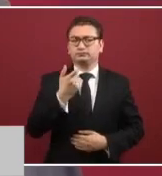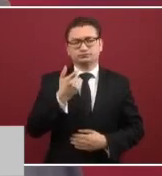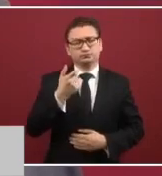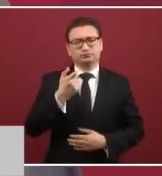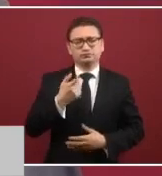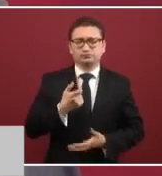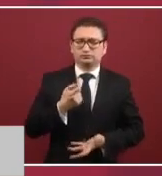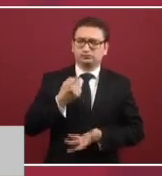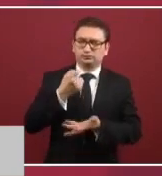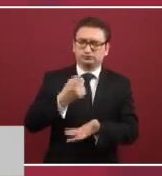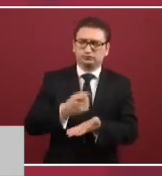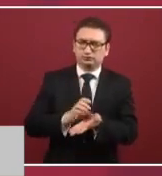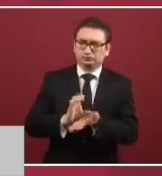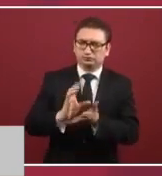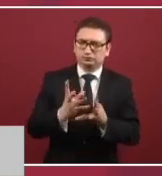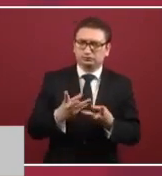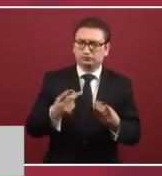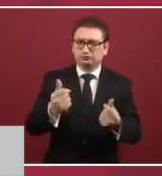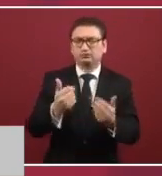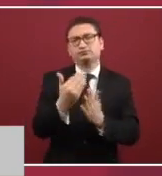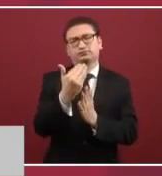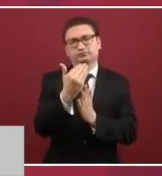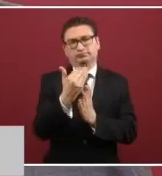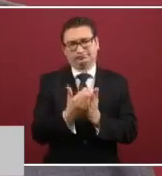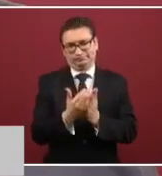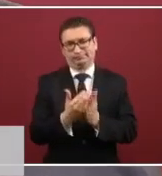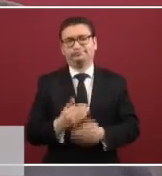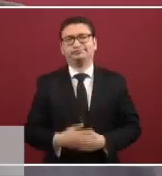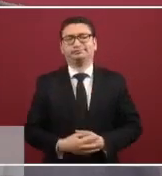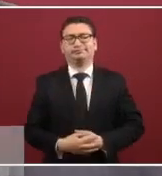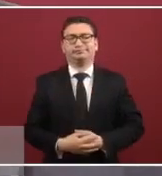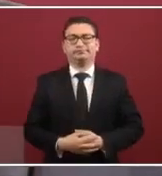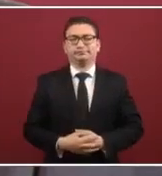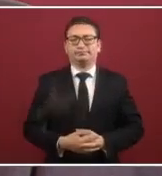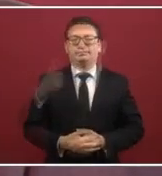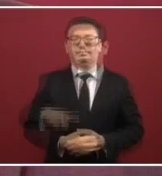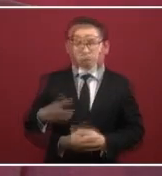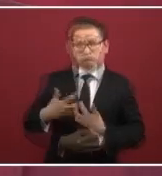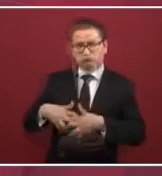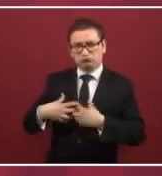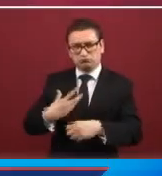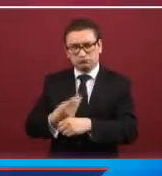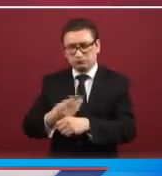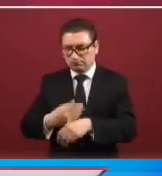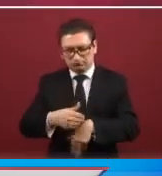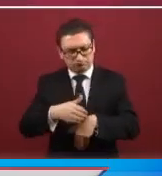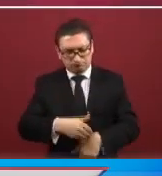Será un desafío para este gobierno y para los mexicanos para este segundo rescate de Pemex.